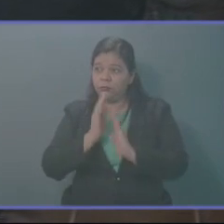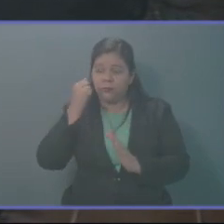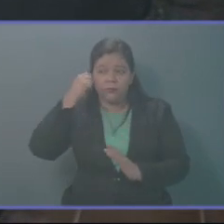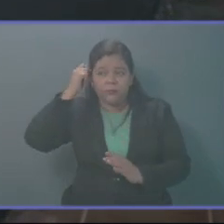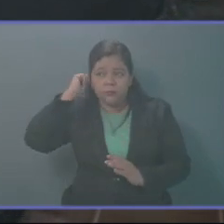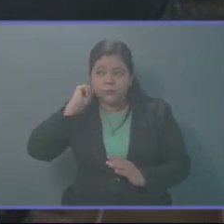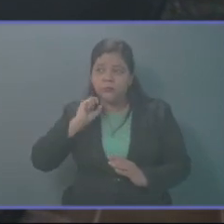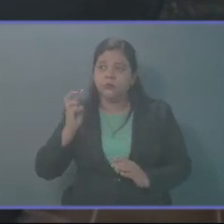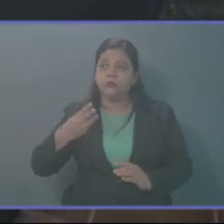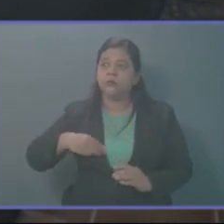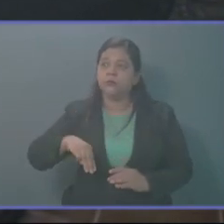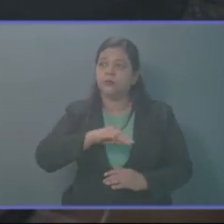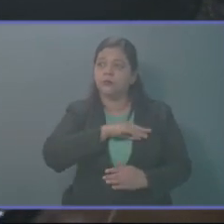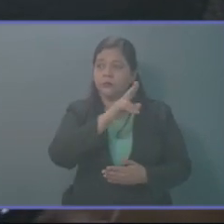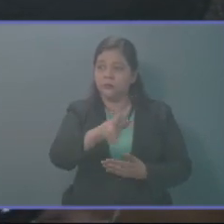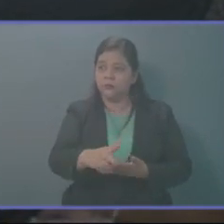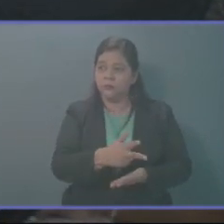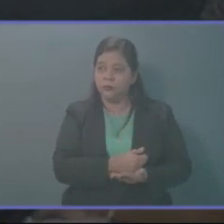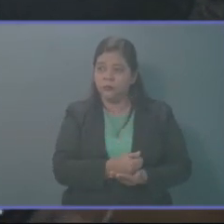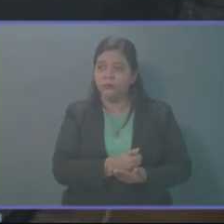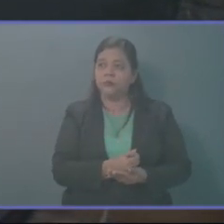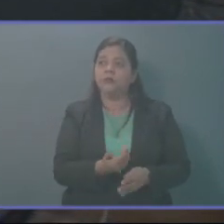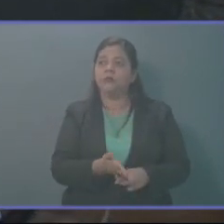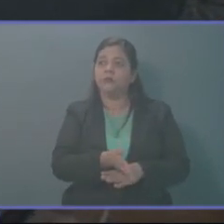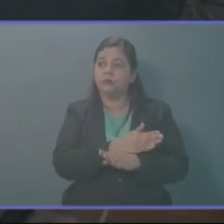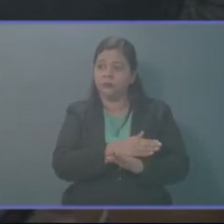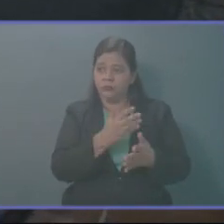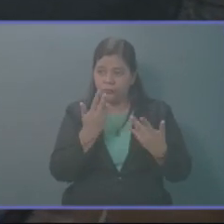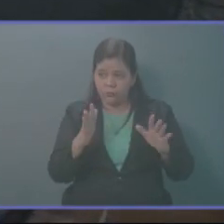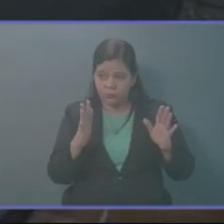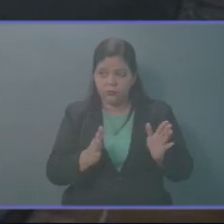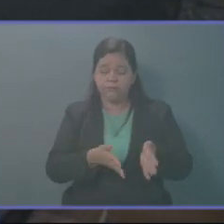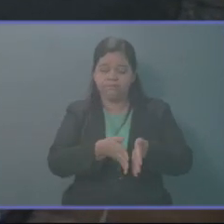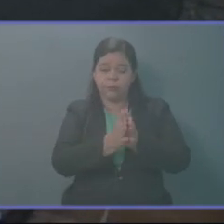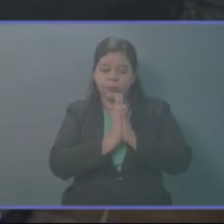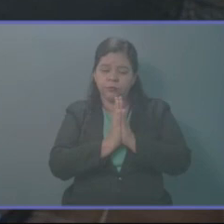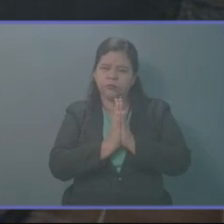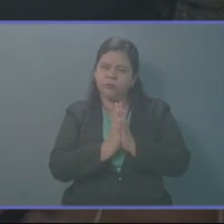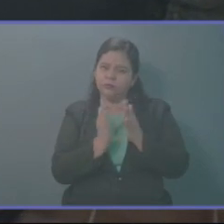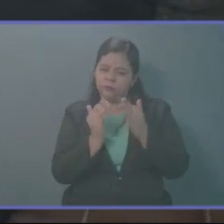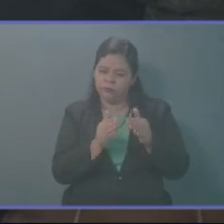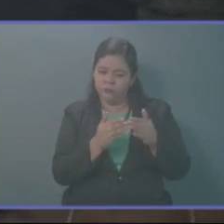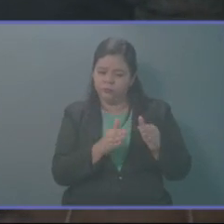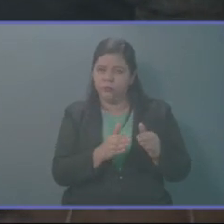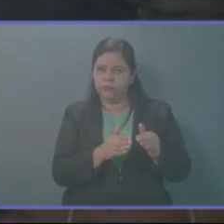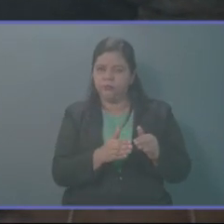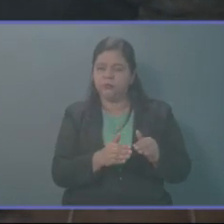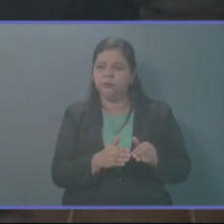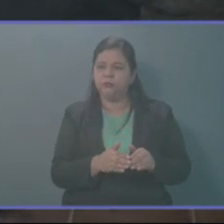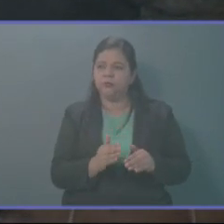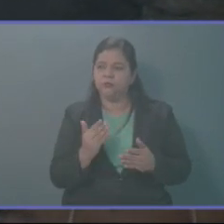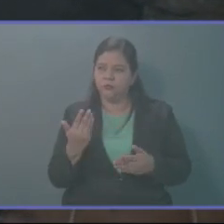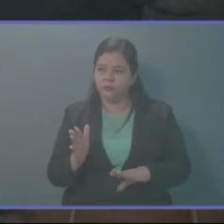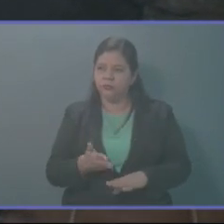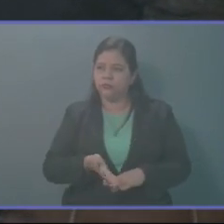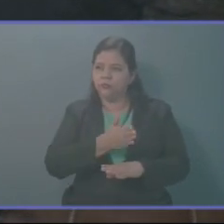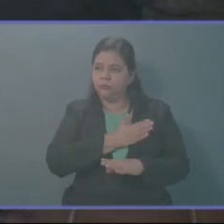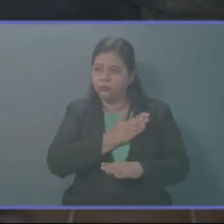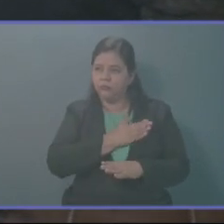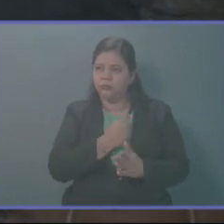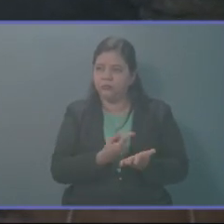ministro de Hacienda, creo que ya se lo hemos solicitado en otros casos que hemos estado discutiendo,